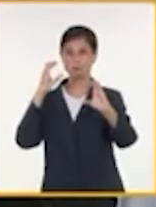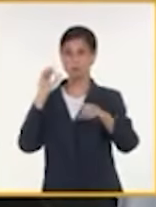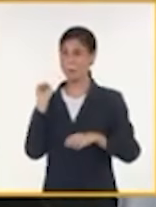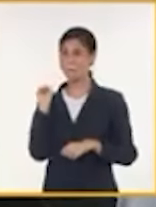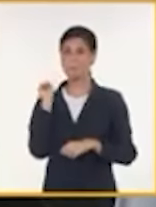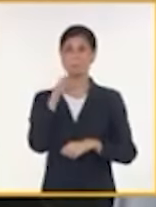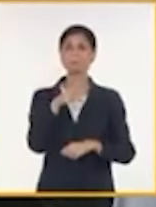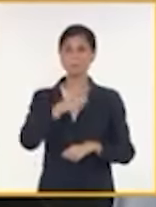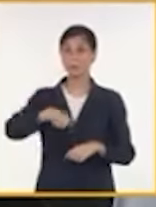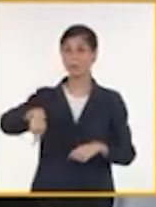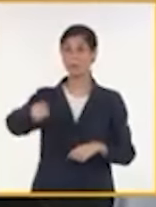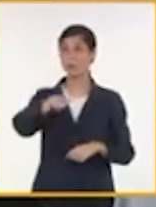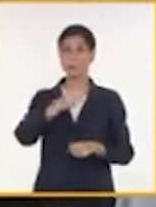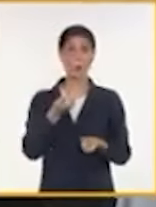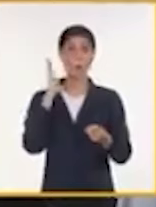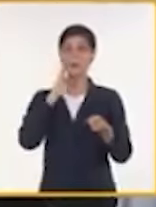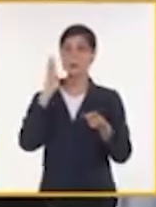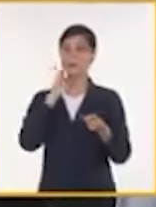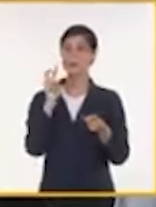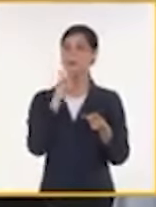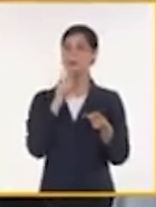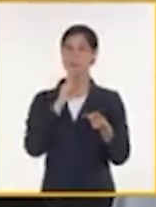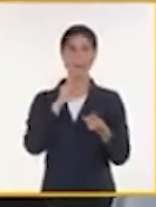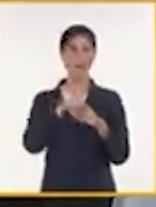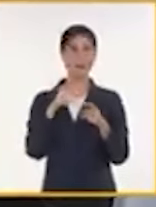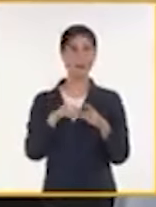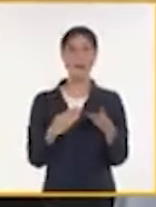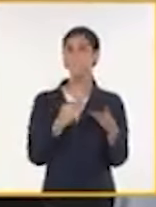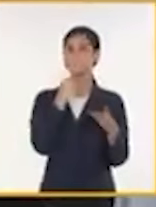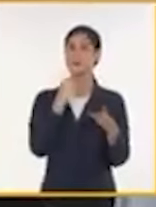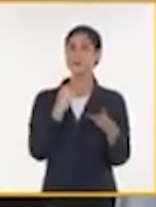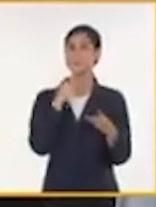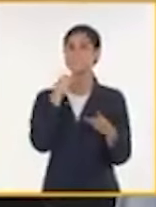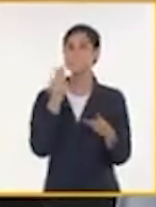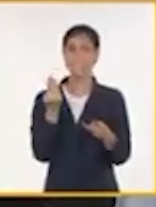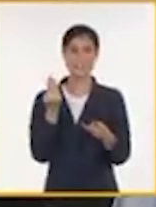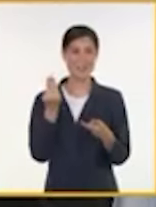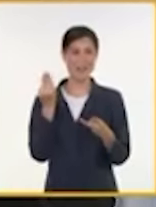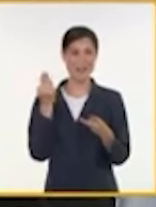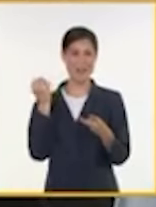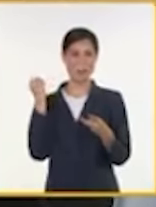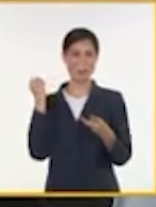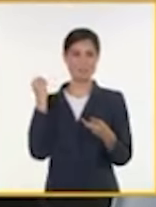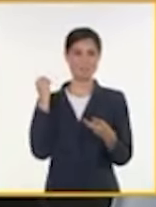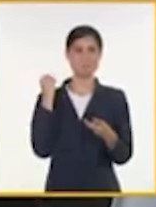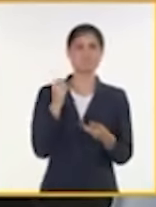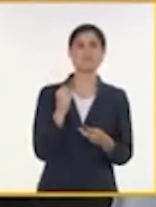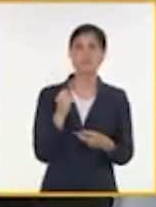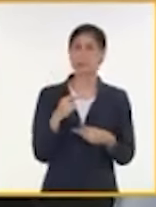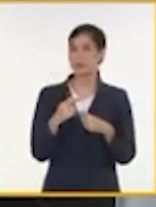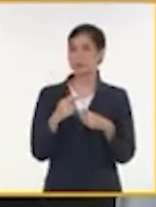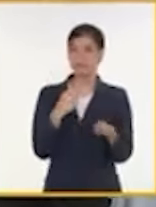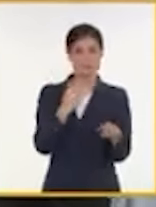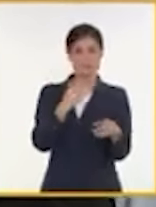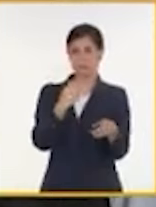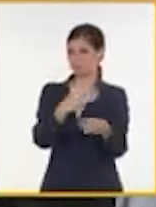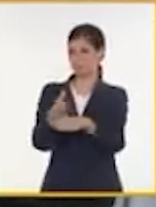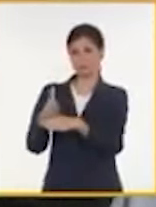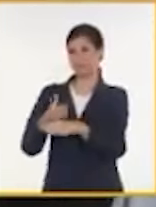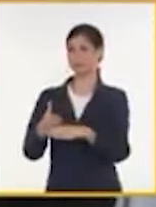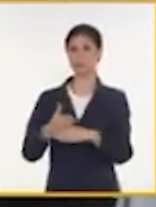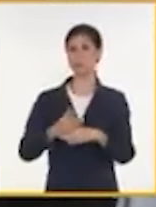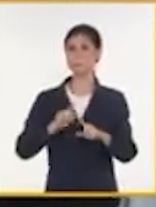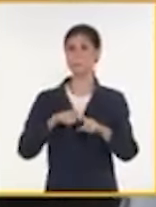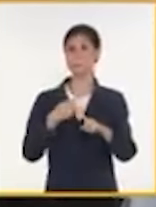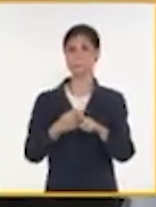agua potable agredir ag gente de la autoridad tomar por asalto emisoras de radio atentar contra sedes diplomáticas y